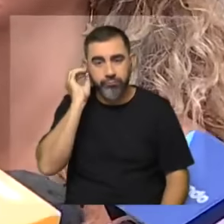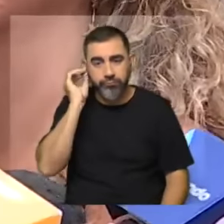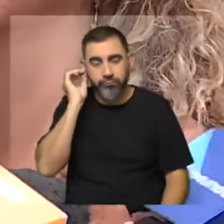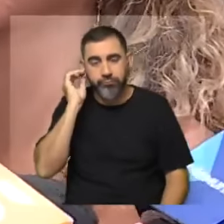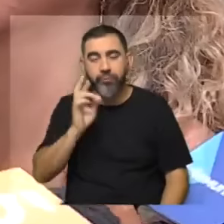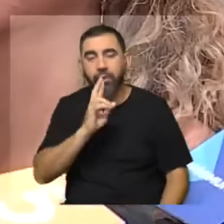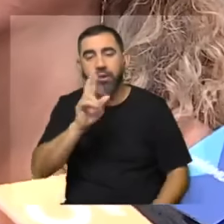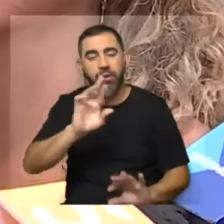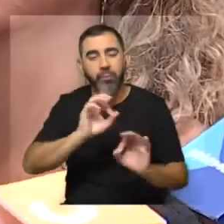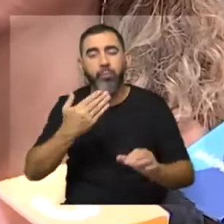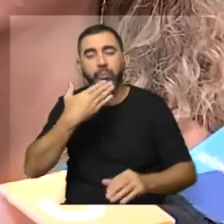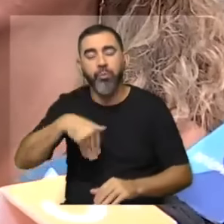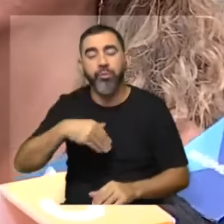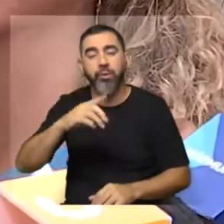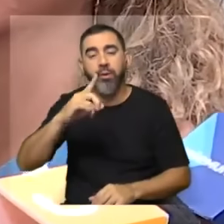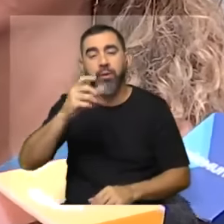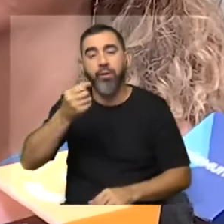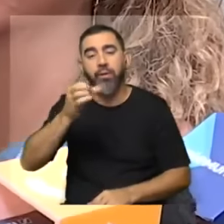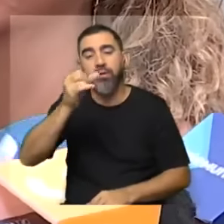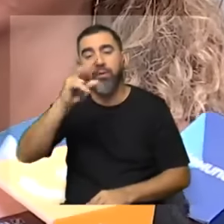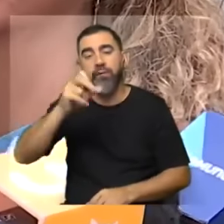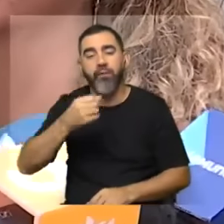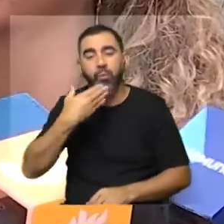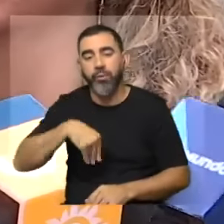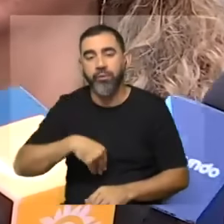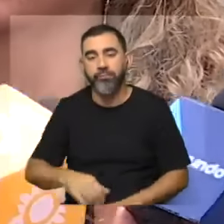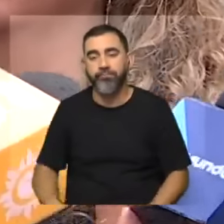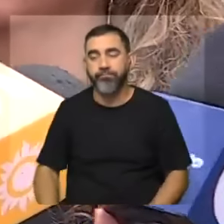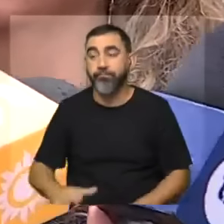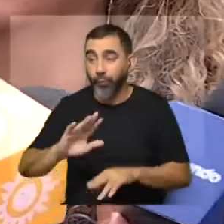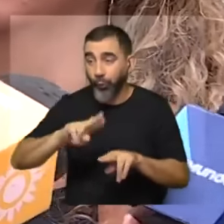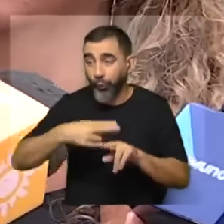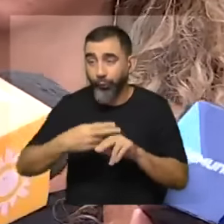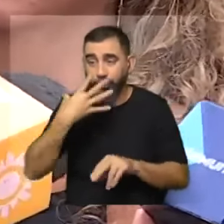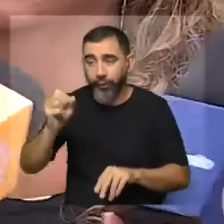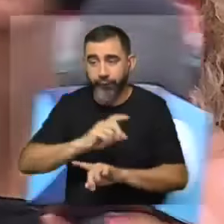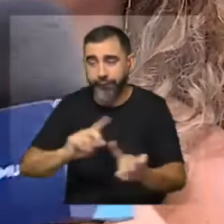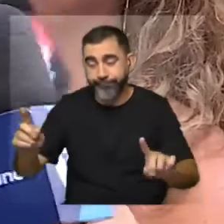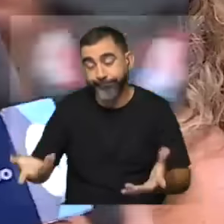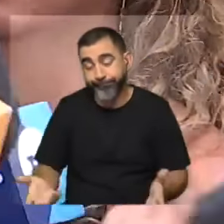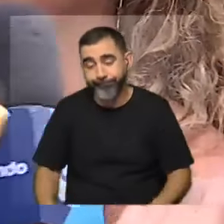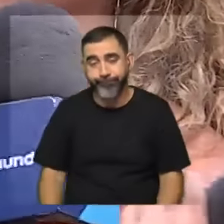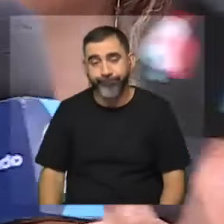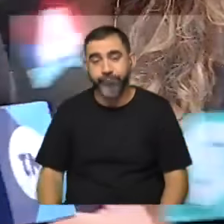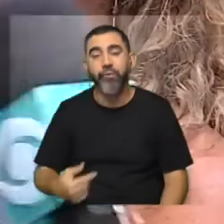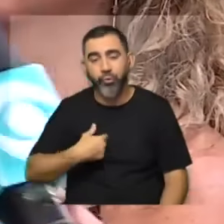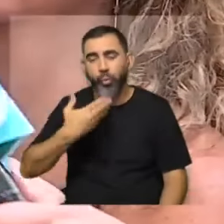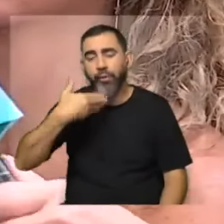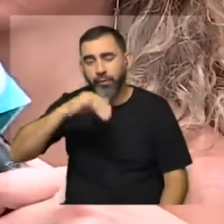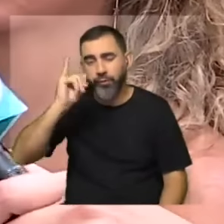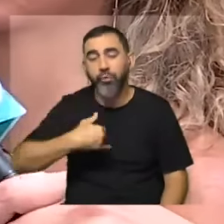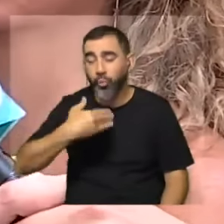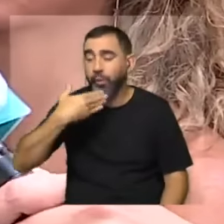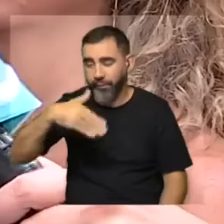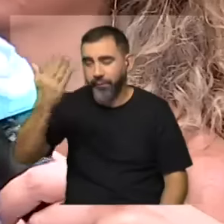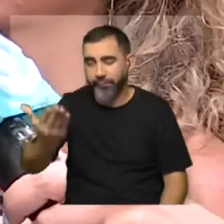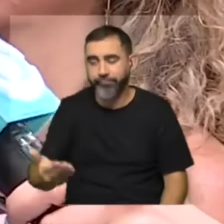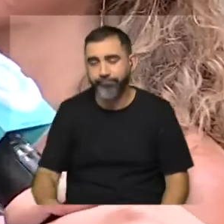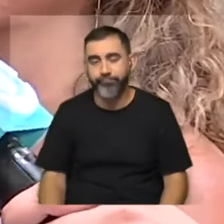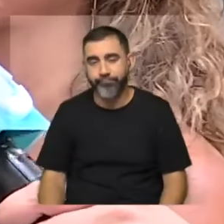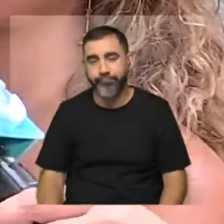entendiendo el twet suyo fue da Silva y dijo que no se le entendi Martínez quea igay pero es una falta yo sí lo entiendo yo sí lo entiendo